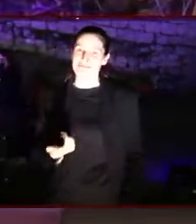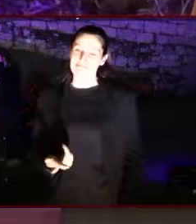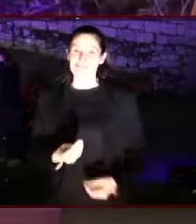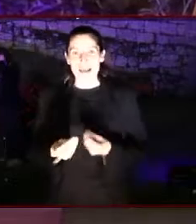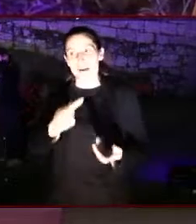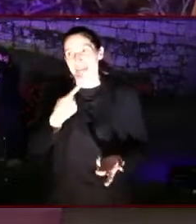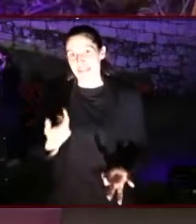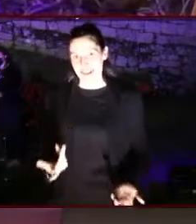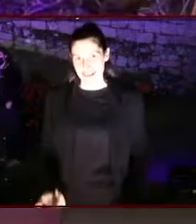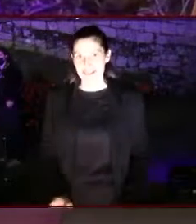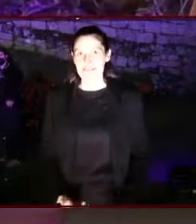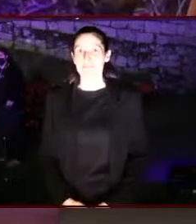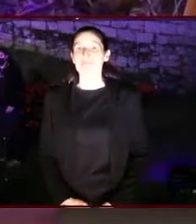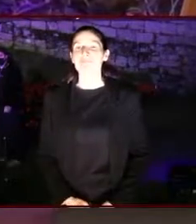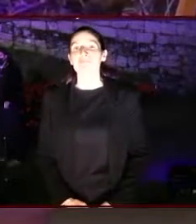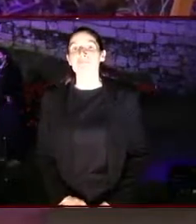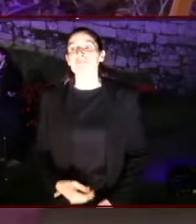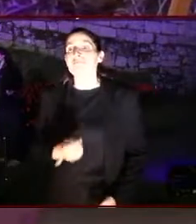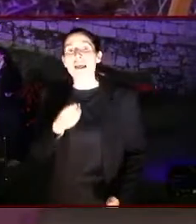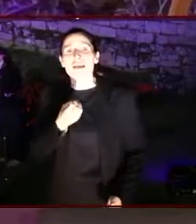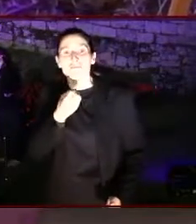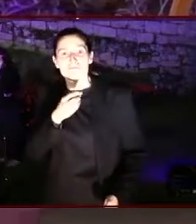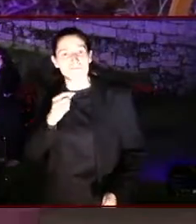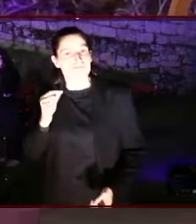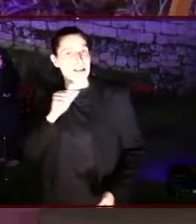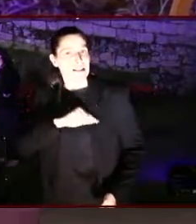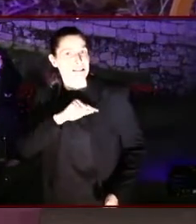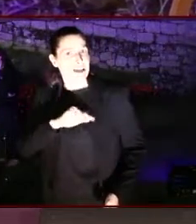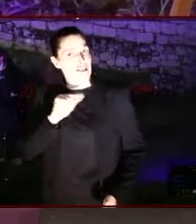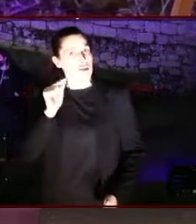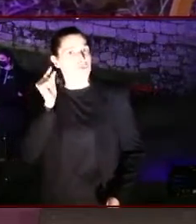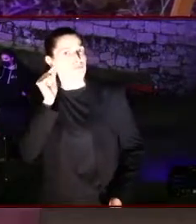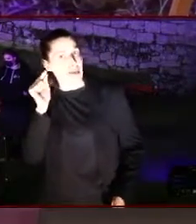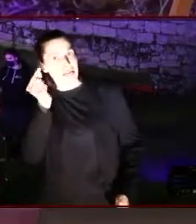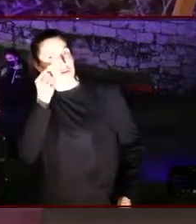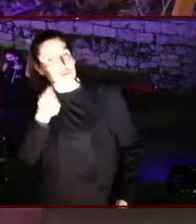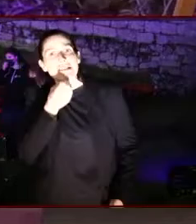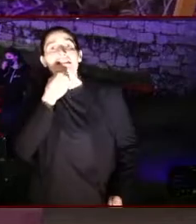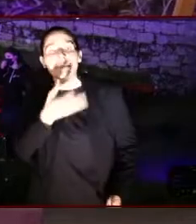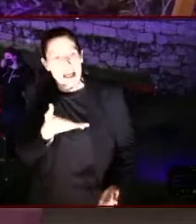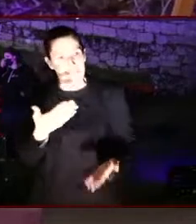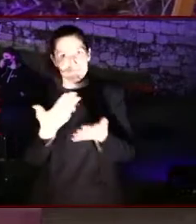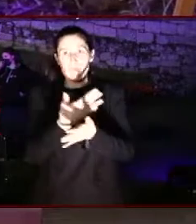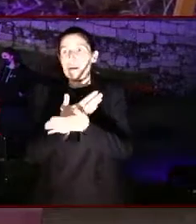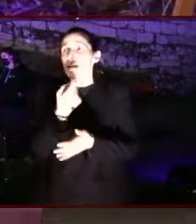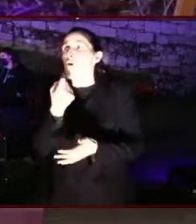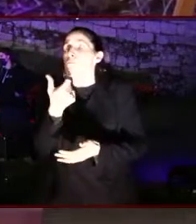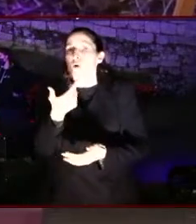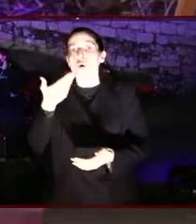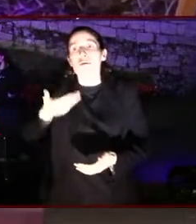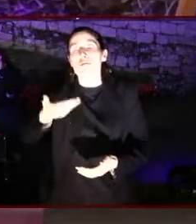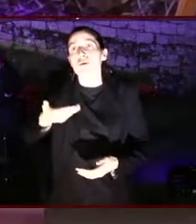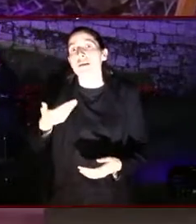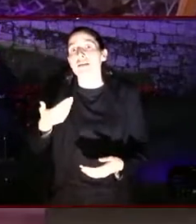decir? ¿Qué tal? O paso por Descubreas. Contanos un poquillo, ¿tes algo así destacable que dijeras,